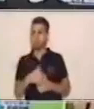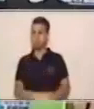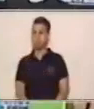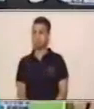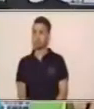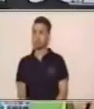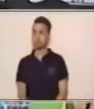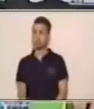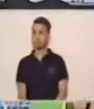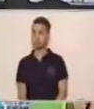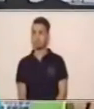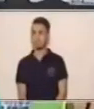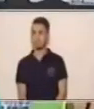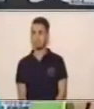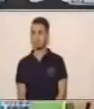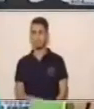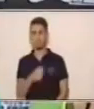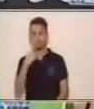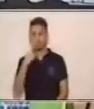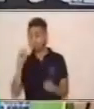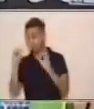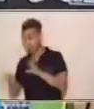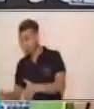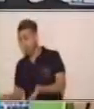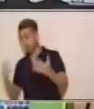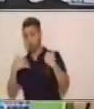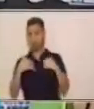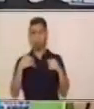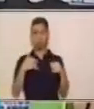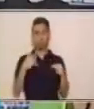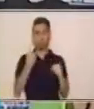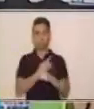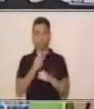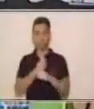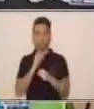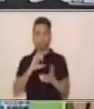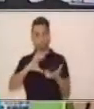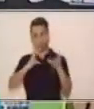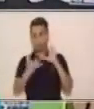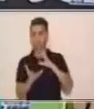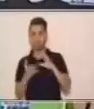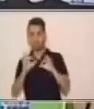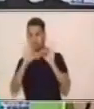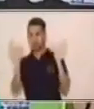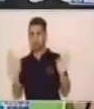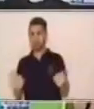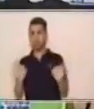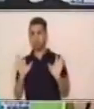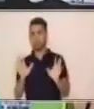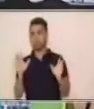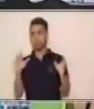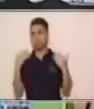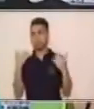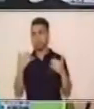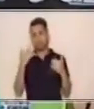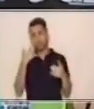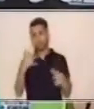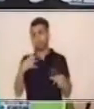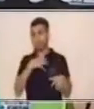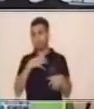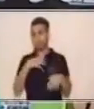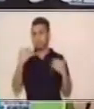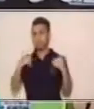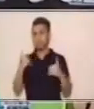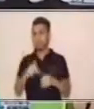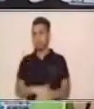observar que tiene mami, que ya lo va a botar en la basura y lo puedes utilizar y darle otro uso y para elaborar tu propia tómbola.